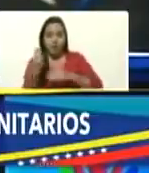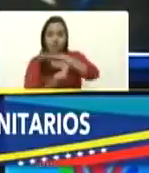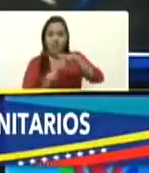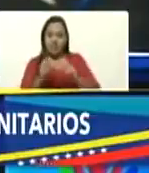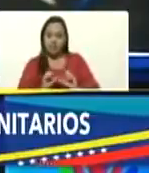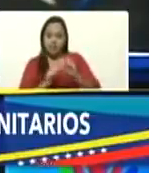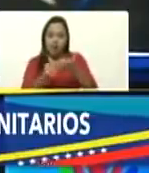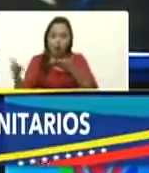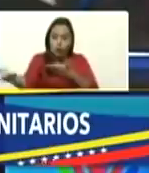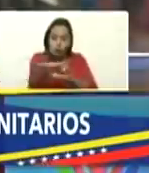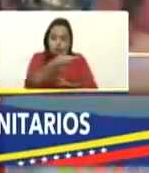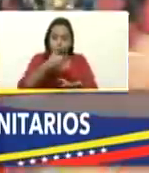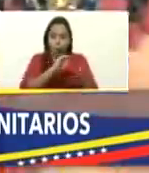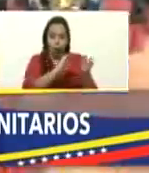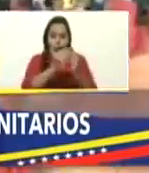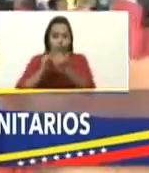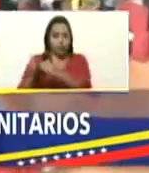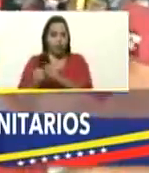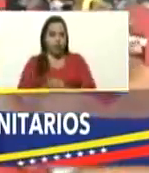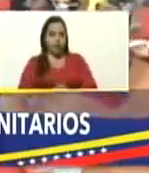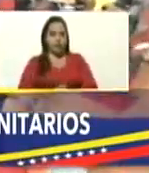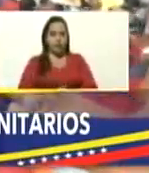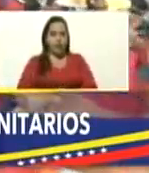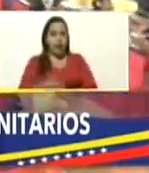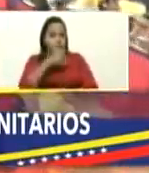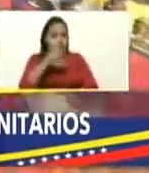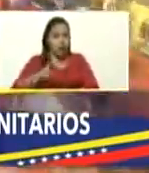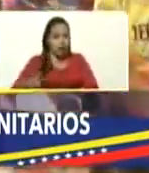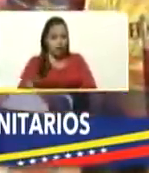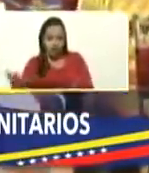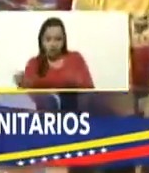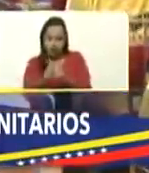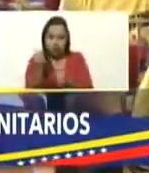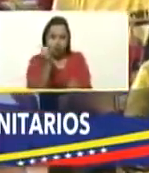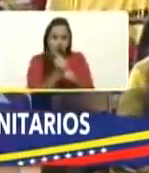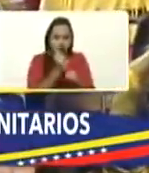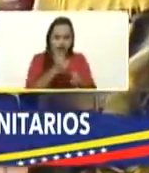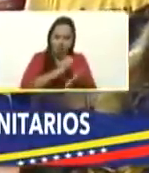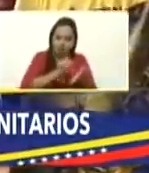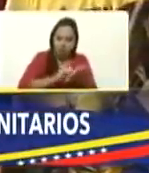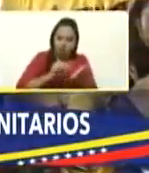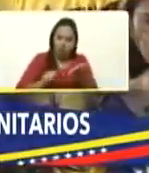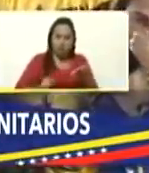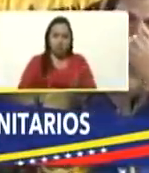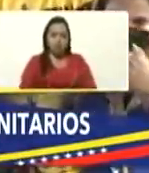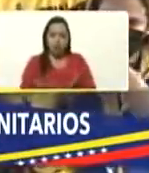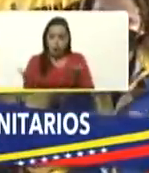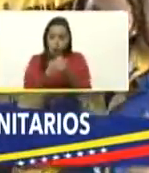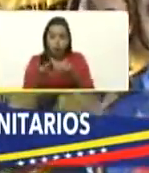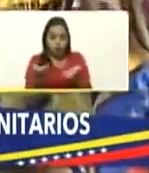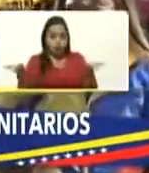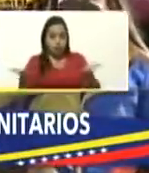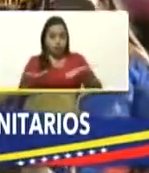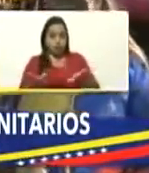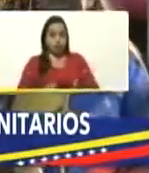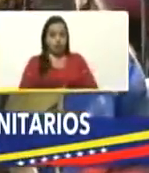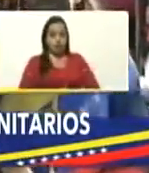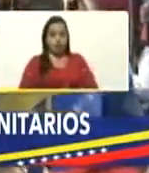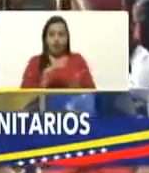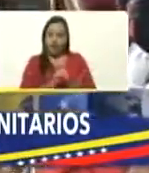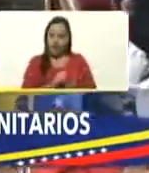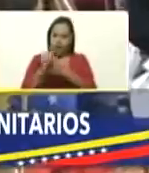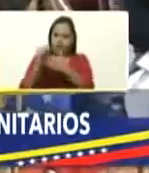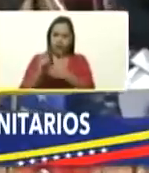la comunidad, junto a la gente de a pie, junto a ustedes, que son los